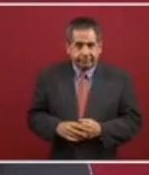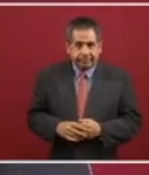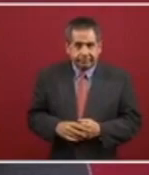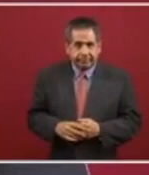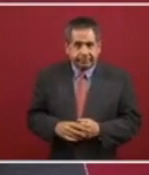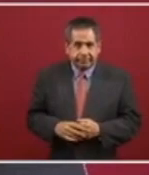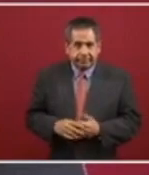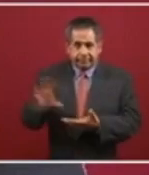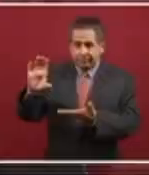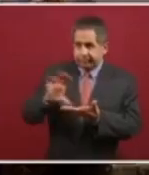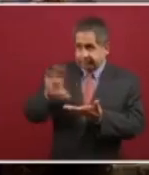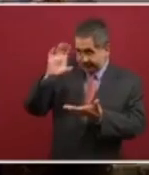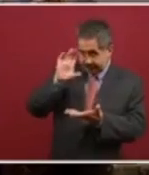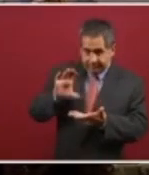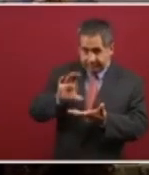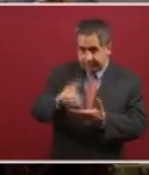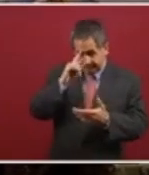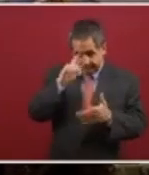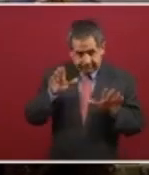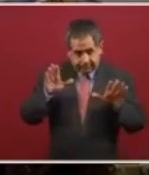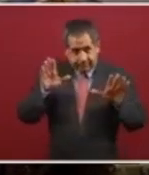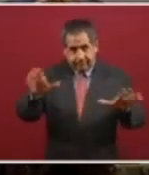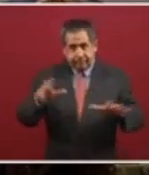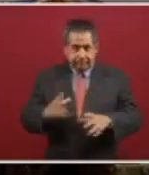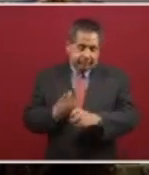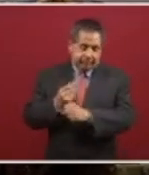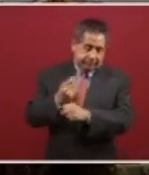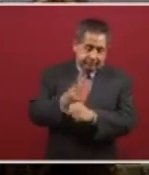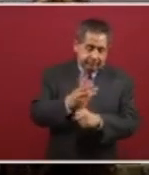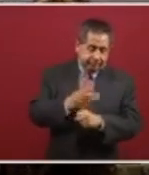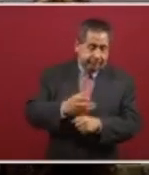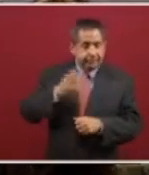para el aeropuerto con la idea